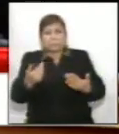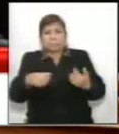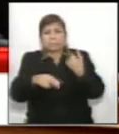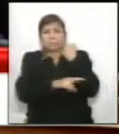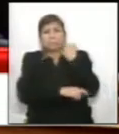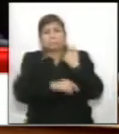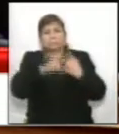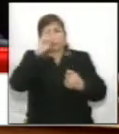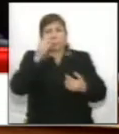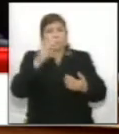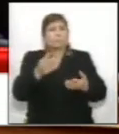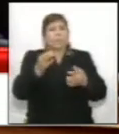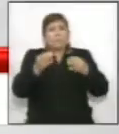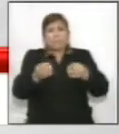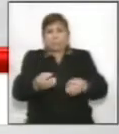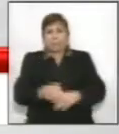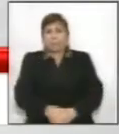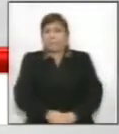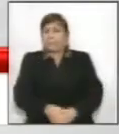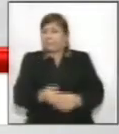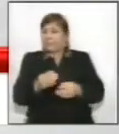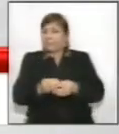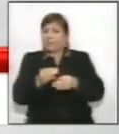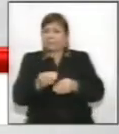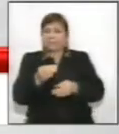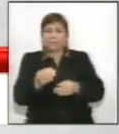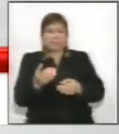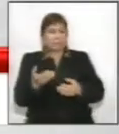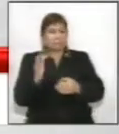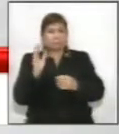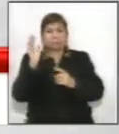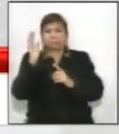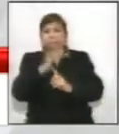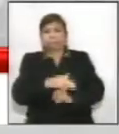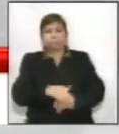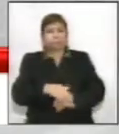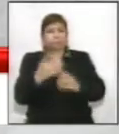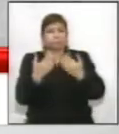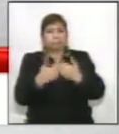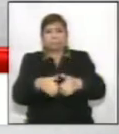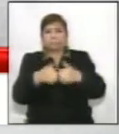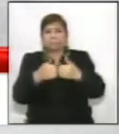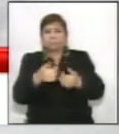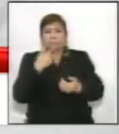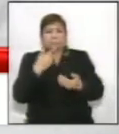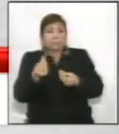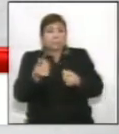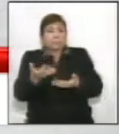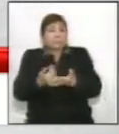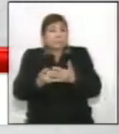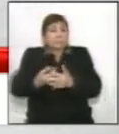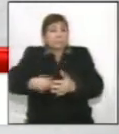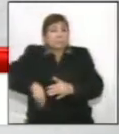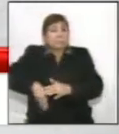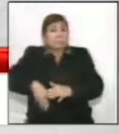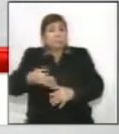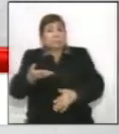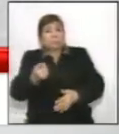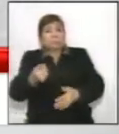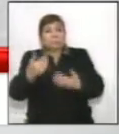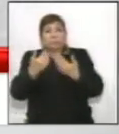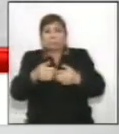donde prima la informalidad y persisten los abusos en ciertas empresas que vienen lucrando en plena pandemia,